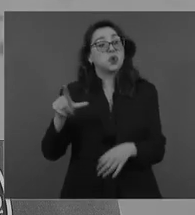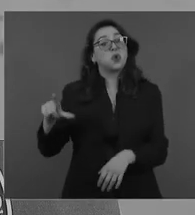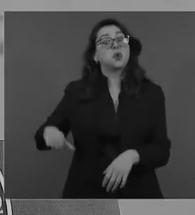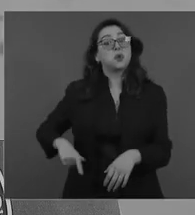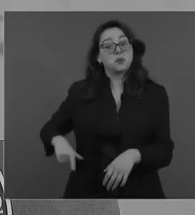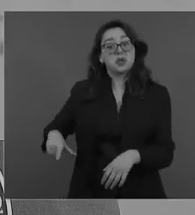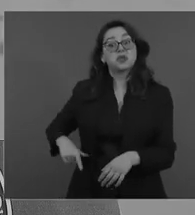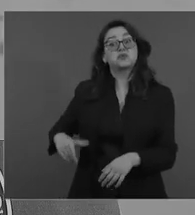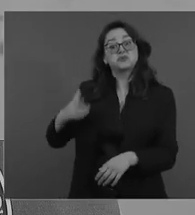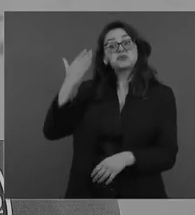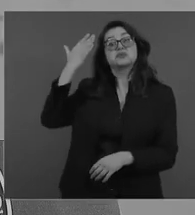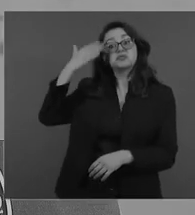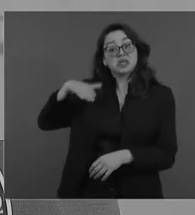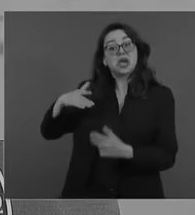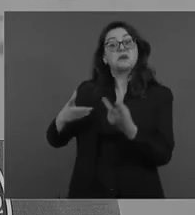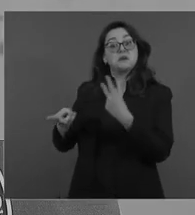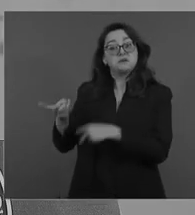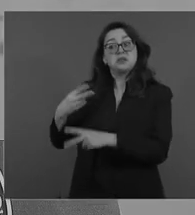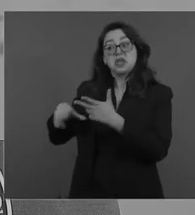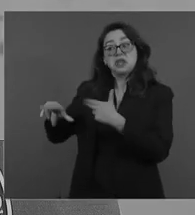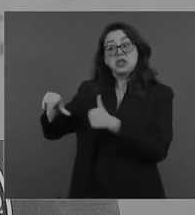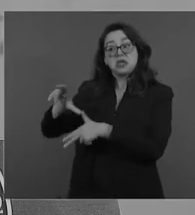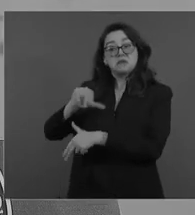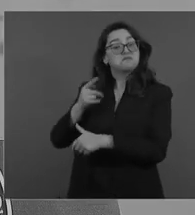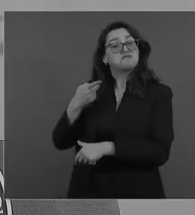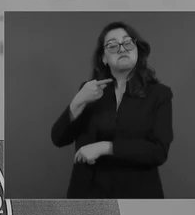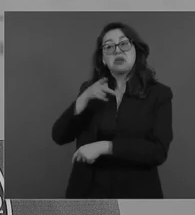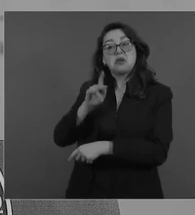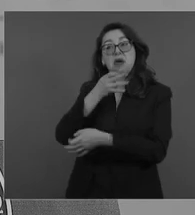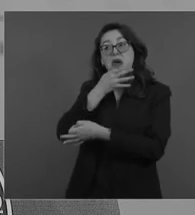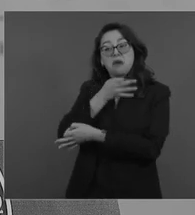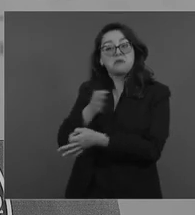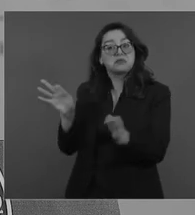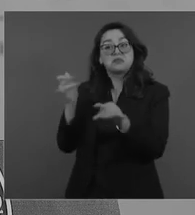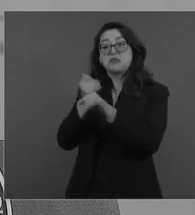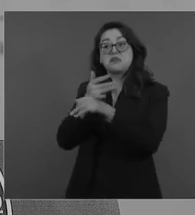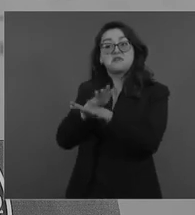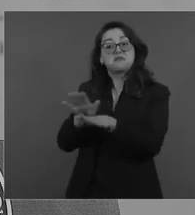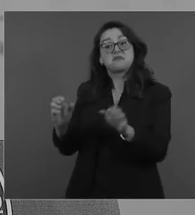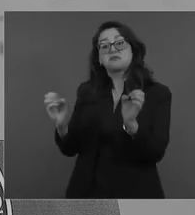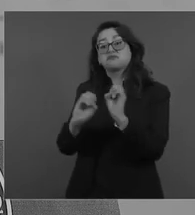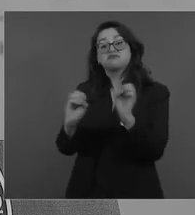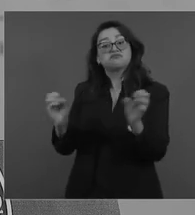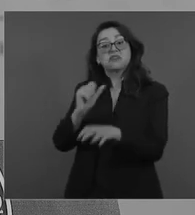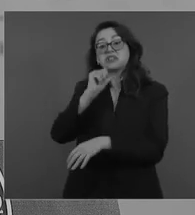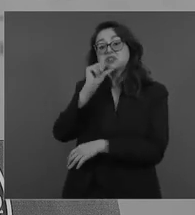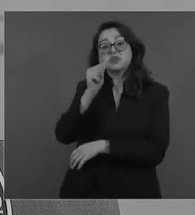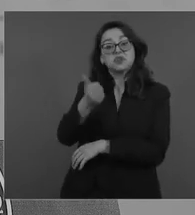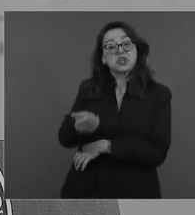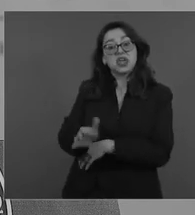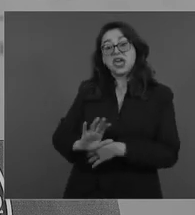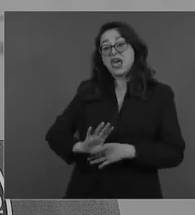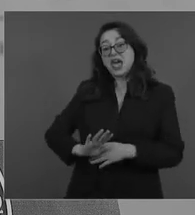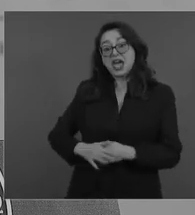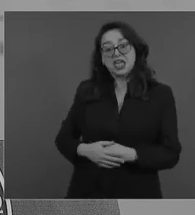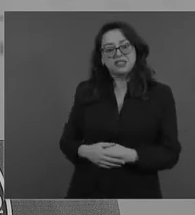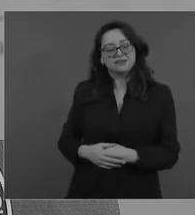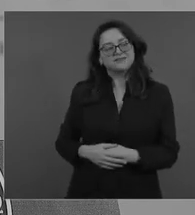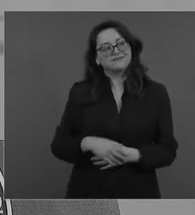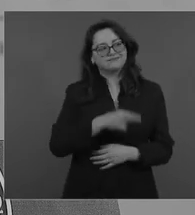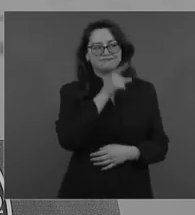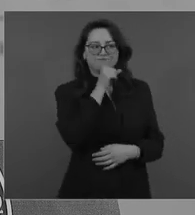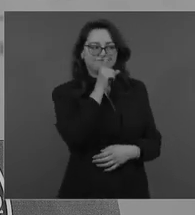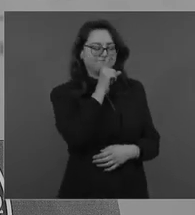del presidente López Obrador no había dado información sobre la magnitud del siniestro a la población, lo cual es